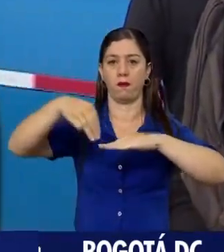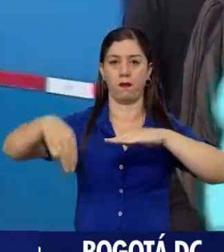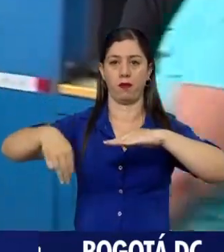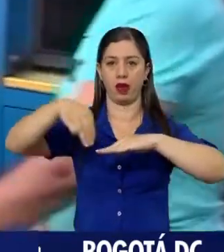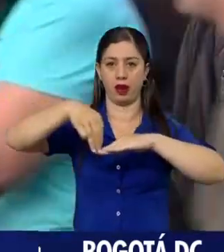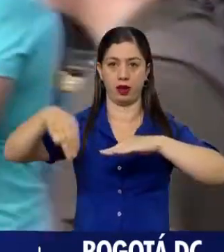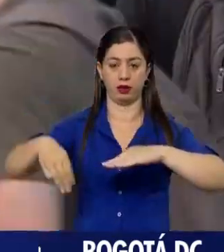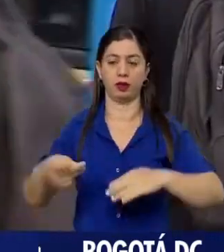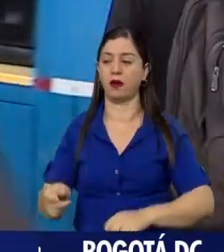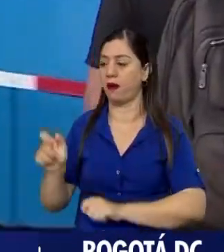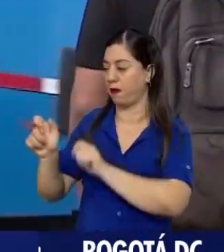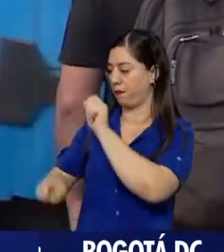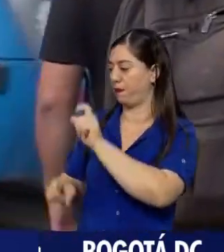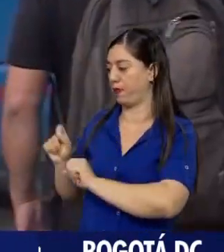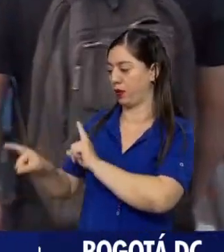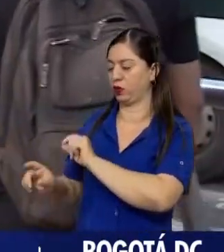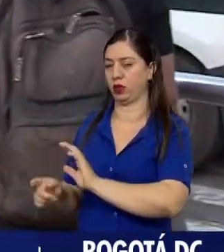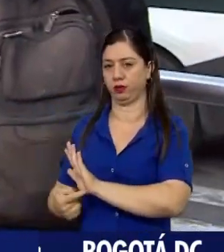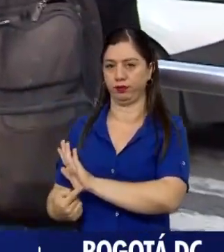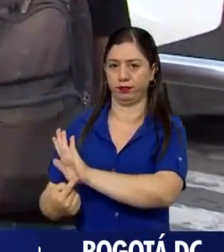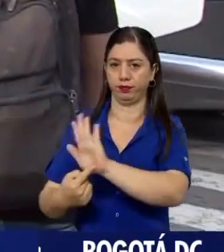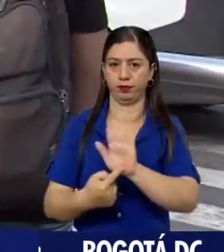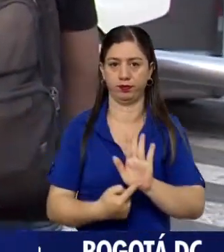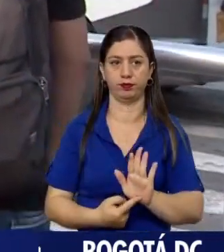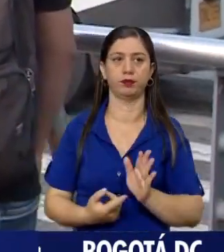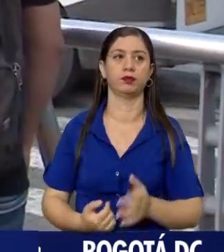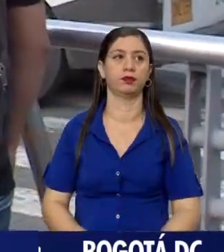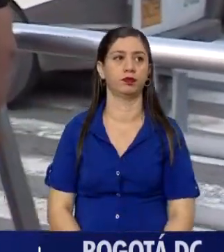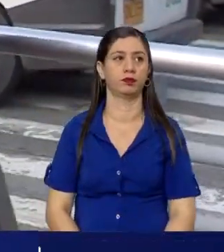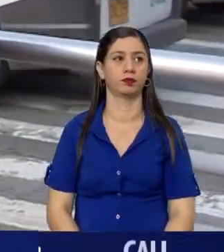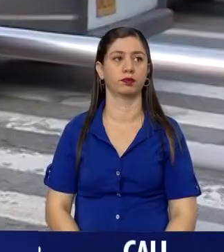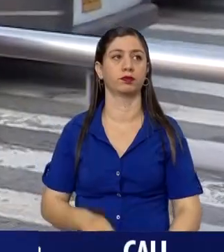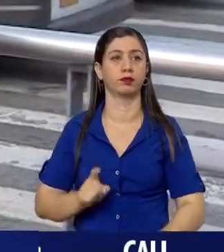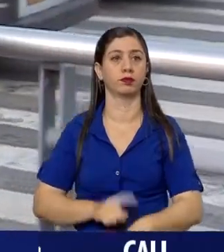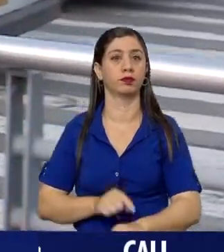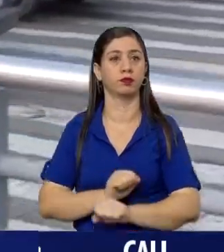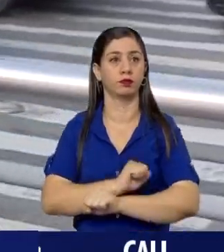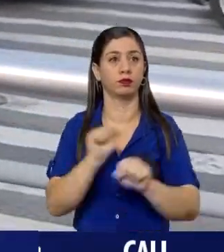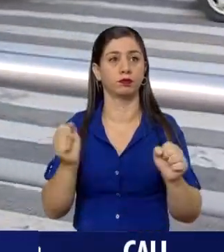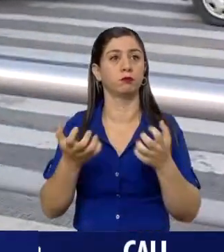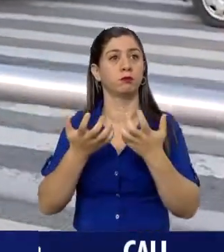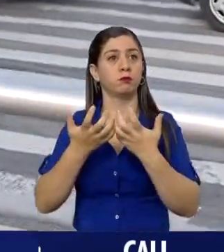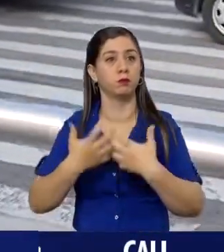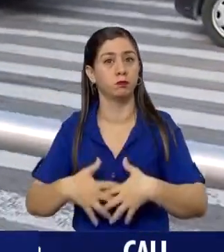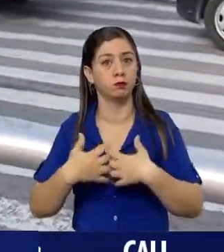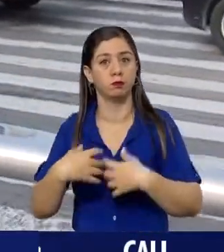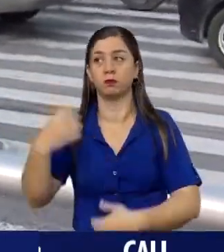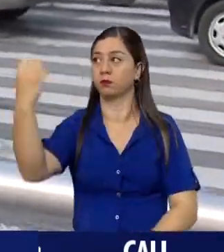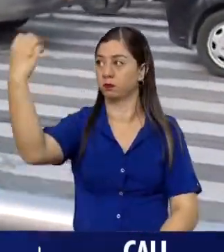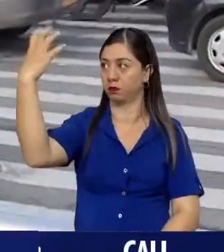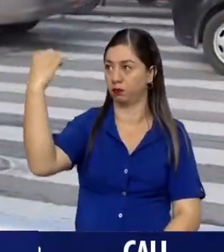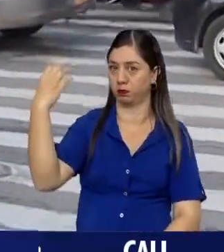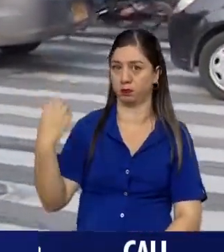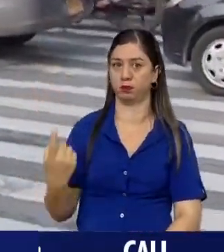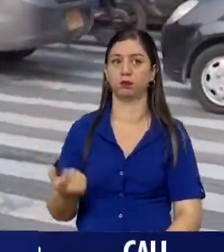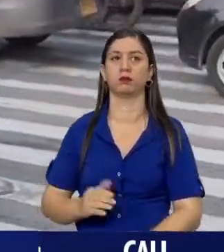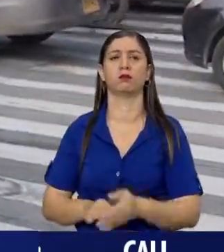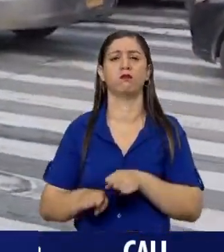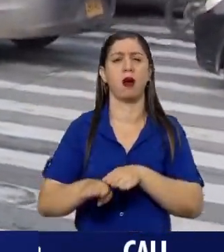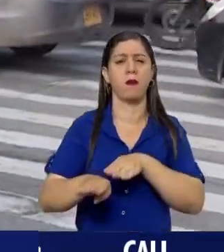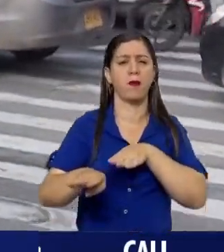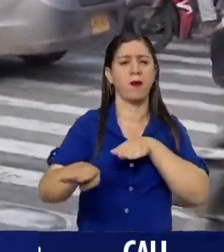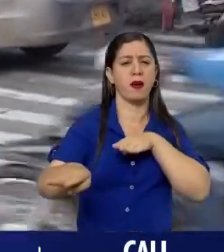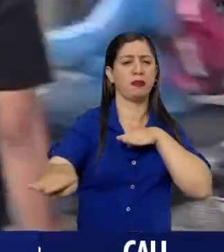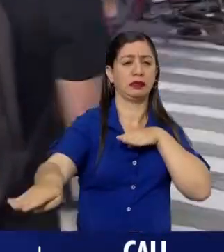los usuarios, déjeme mostrarle el panorama. A esta hora, a pesar de que están en funcionamiento los semáforos, el tráfico es